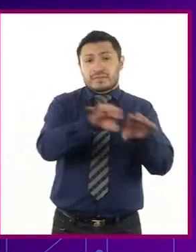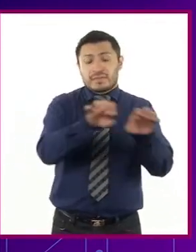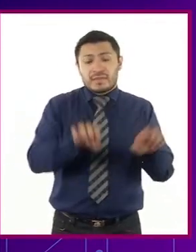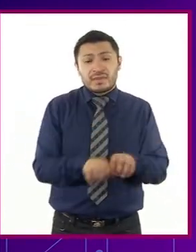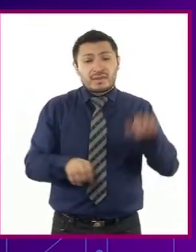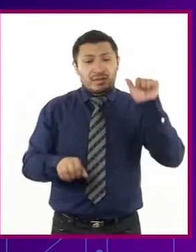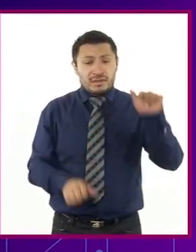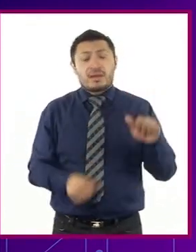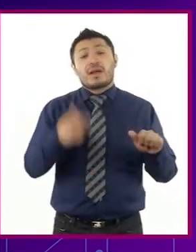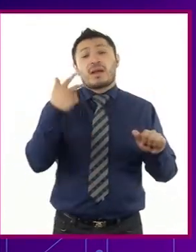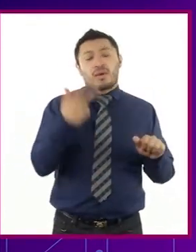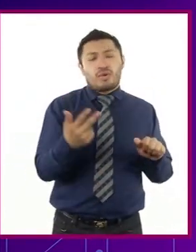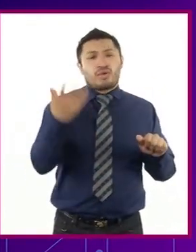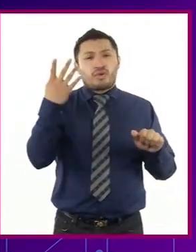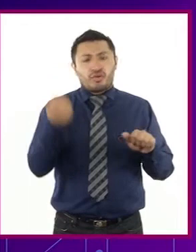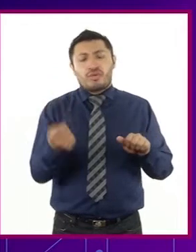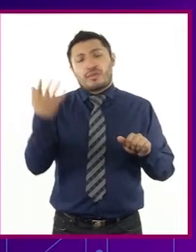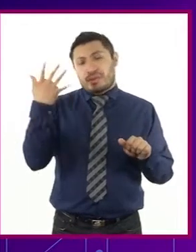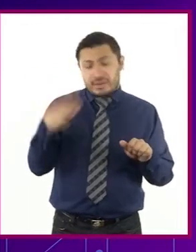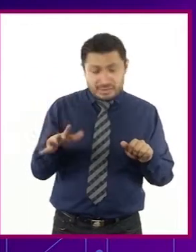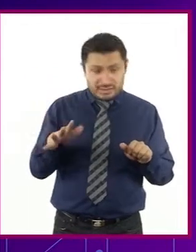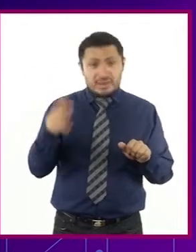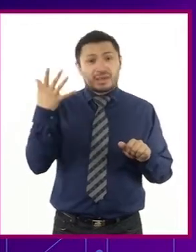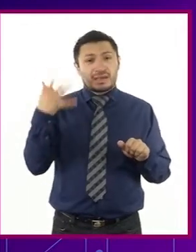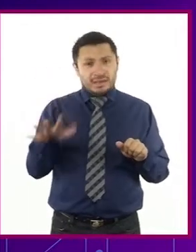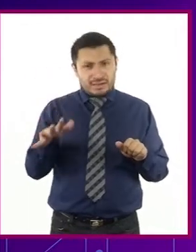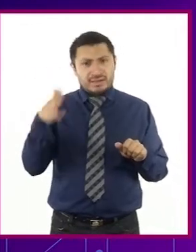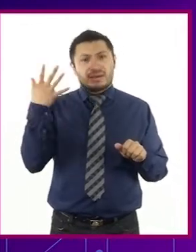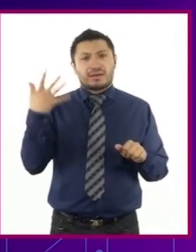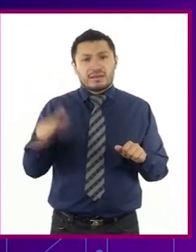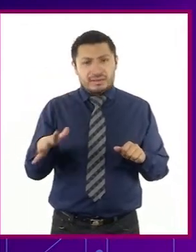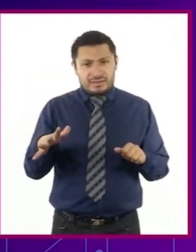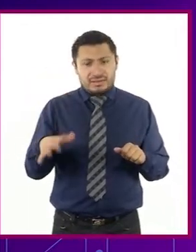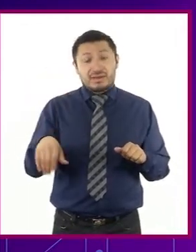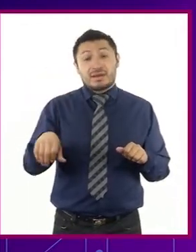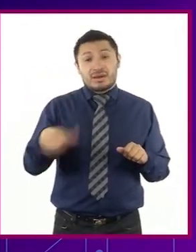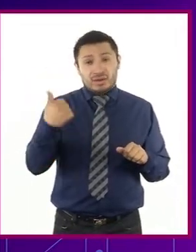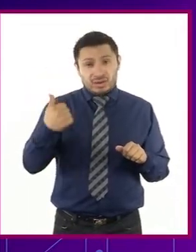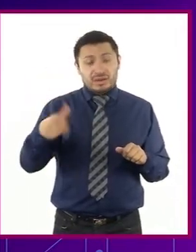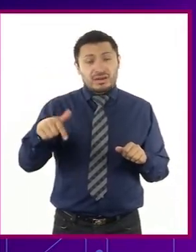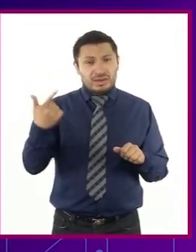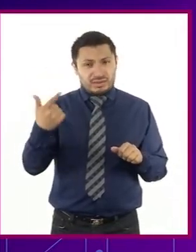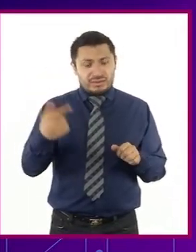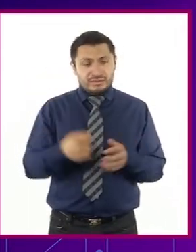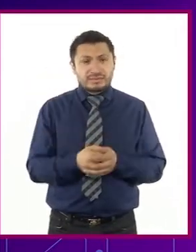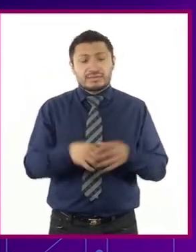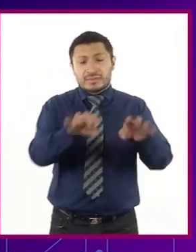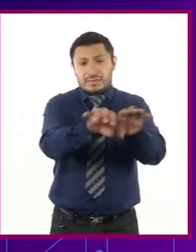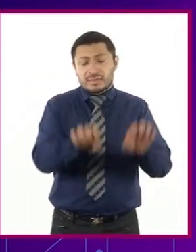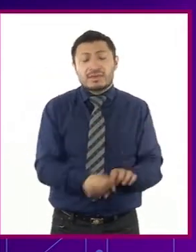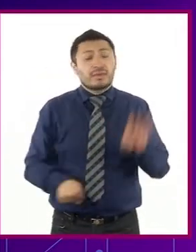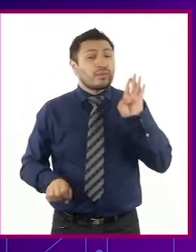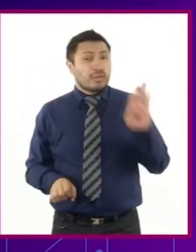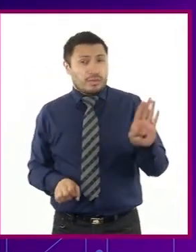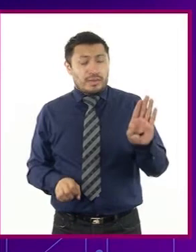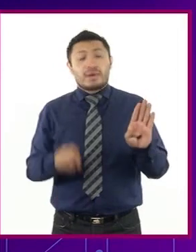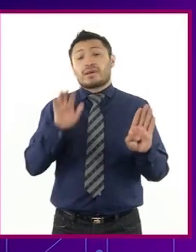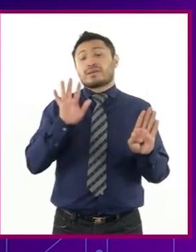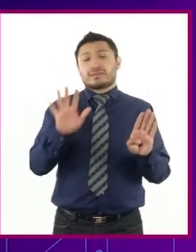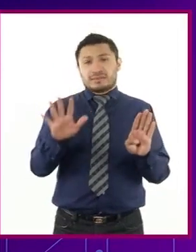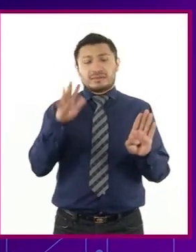8, 9, 10, 10, 10, 11 y 12. Equipo B,